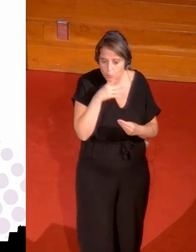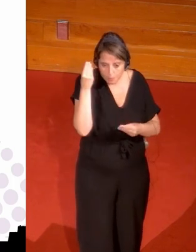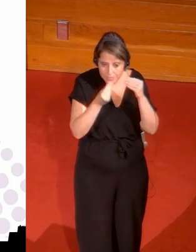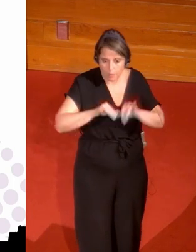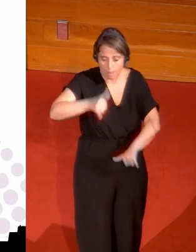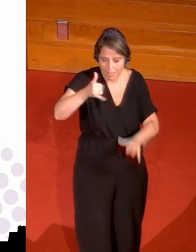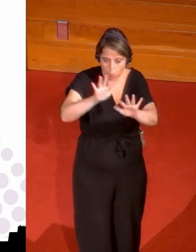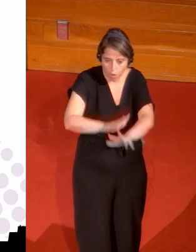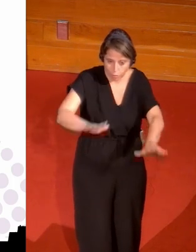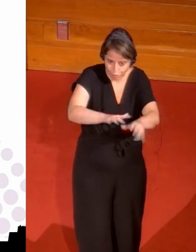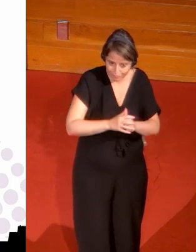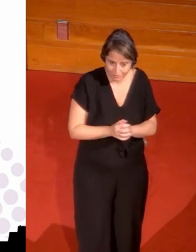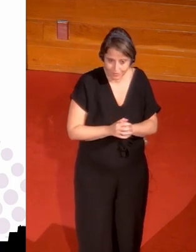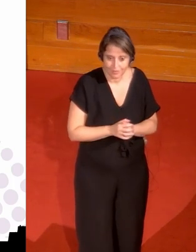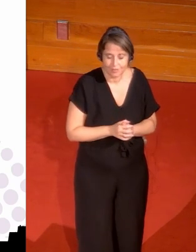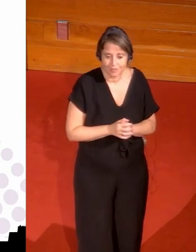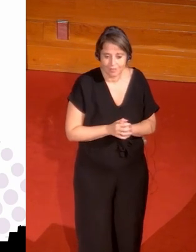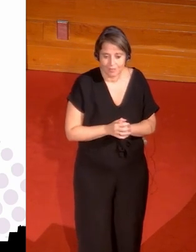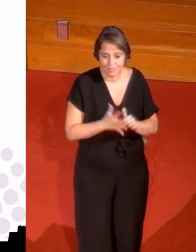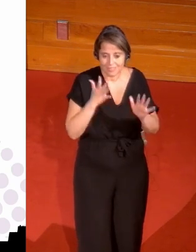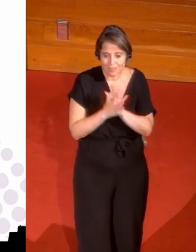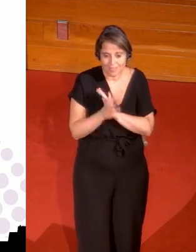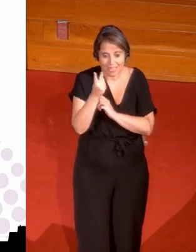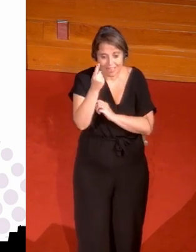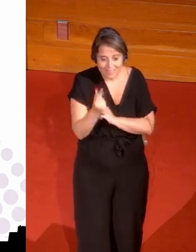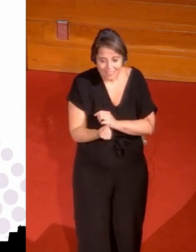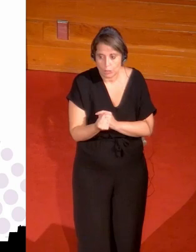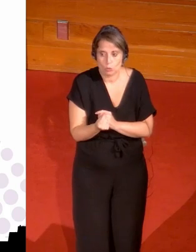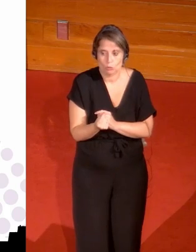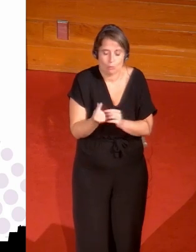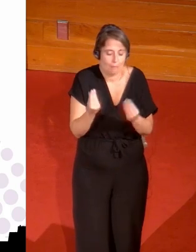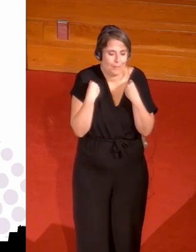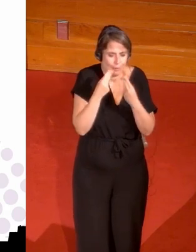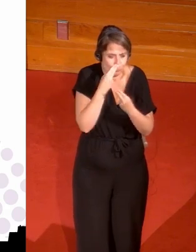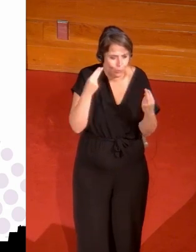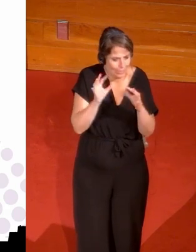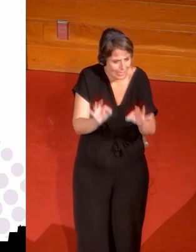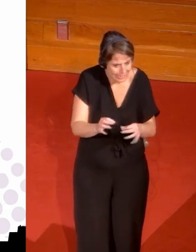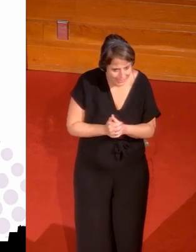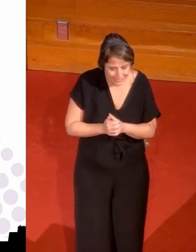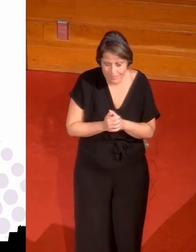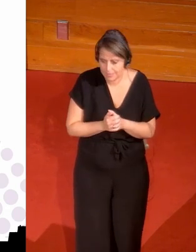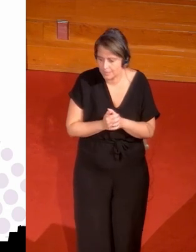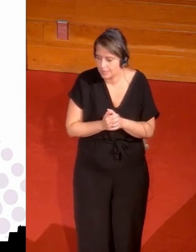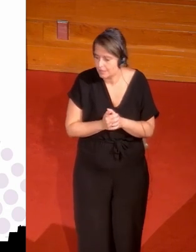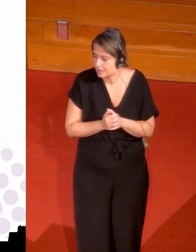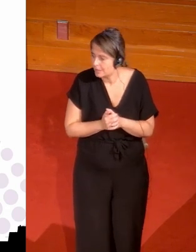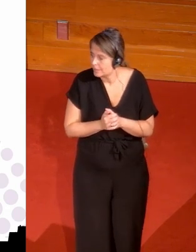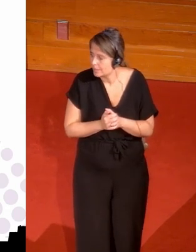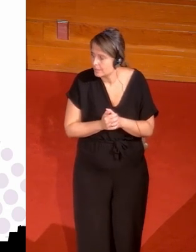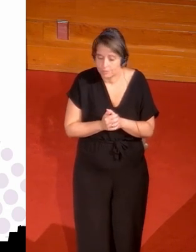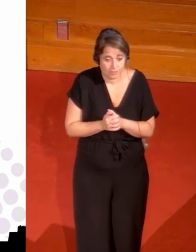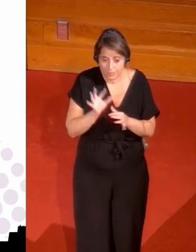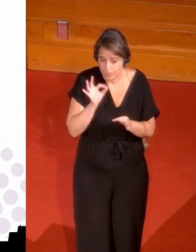juntos Entonces el dinero forma parte pero es que forma parte de la vida pública eh Tú sabes